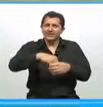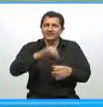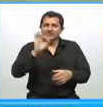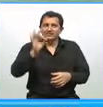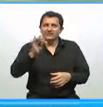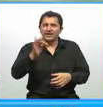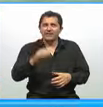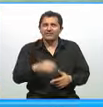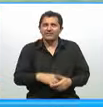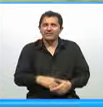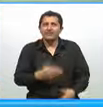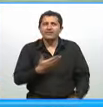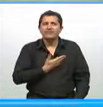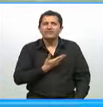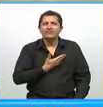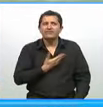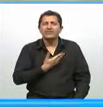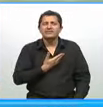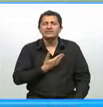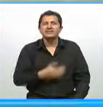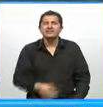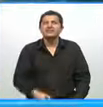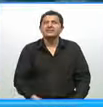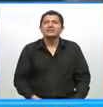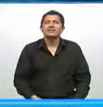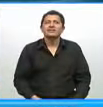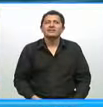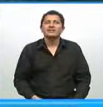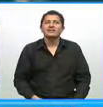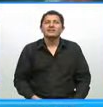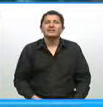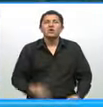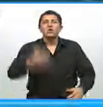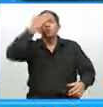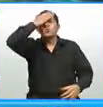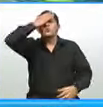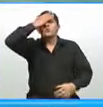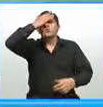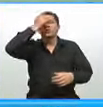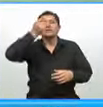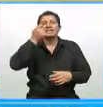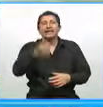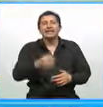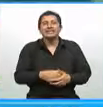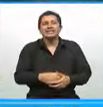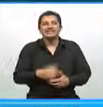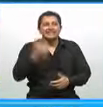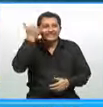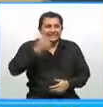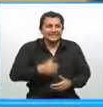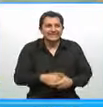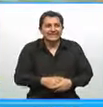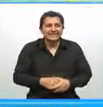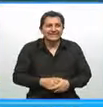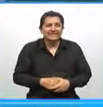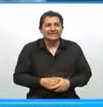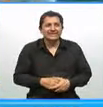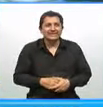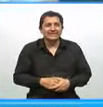hace. Va a lanzar el Papa Francisco aquí desde el estadio. ¿Sabés que lo hace el Papa? Y nos vamos con eso. Bueno, fue el que más cerca estuvo,